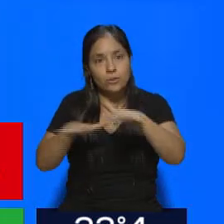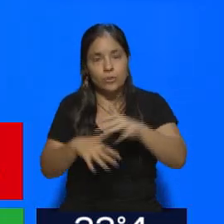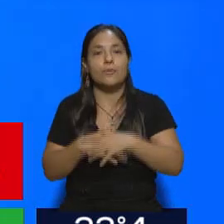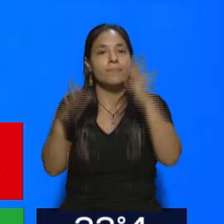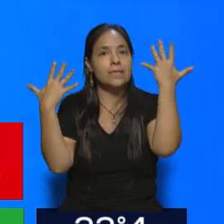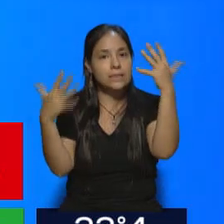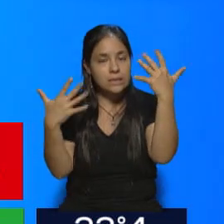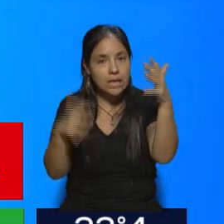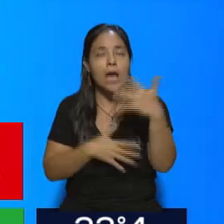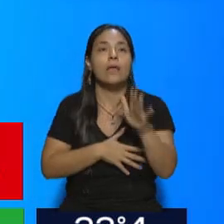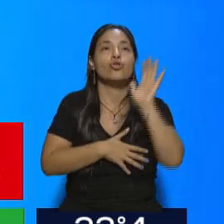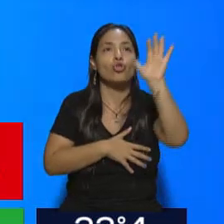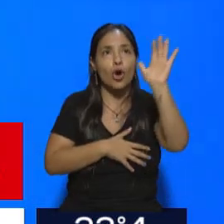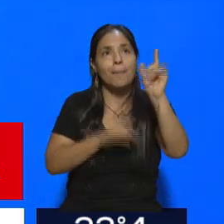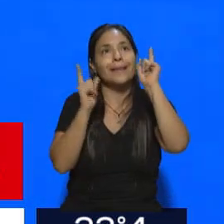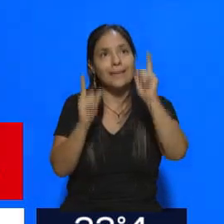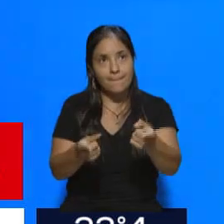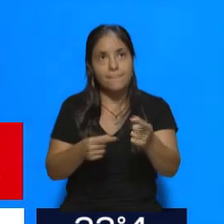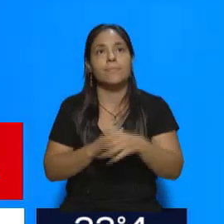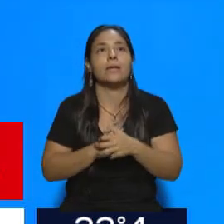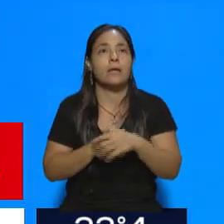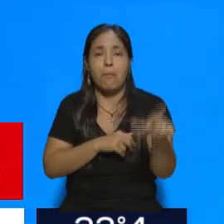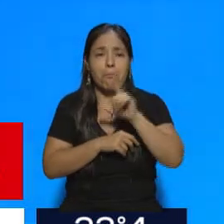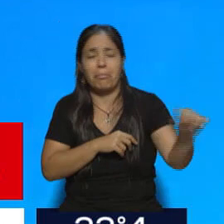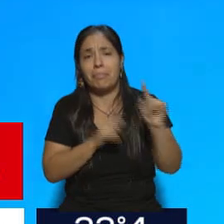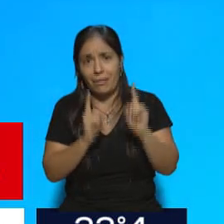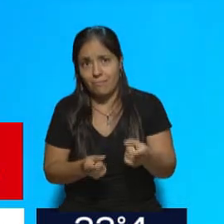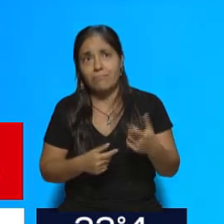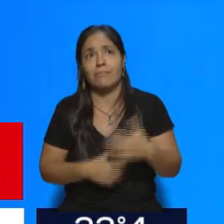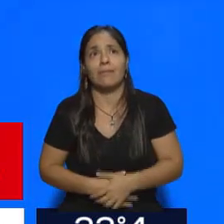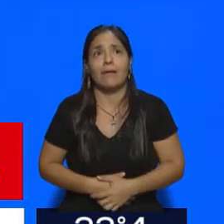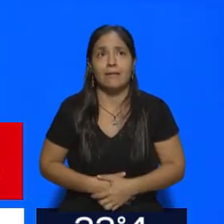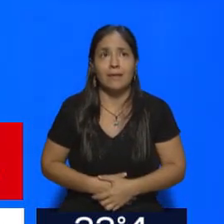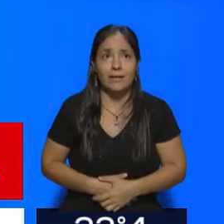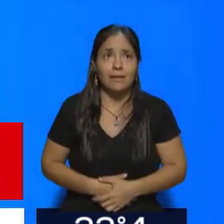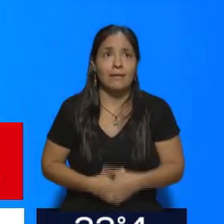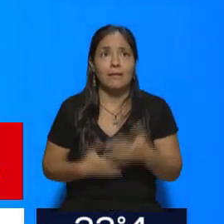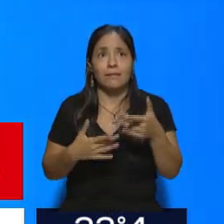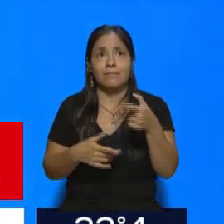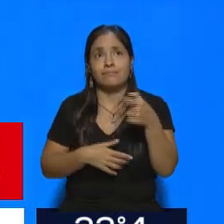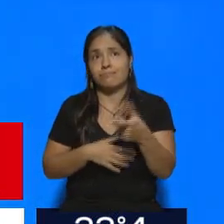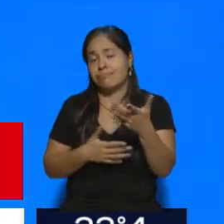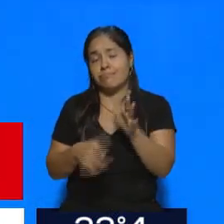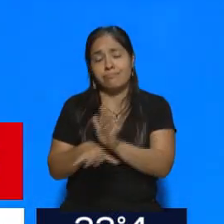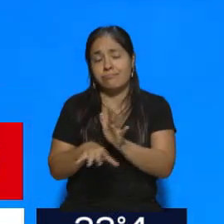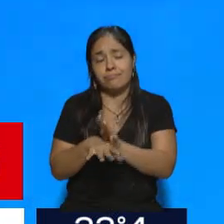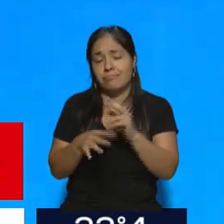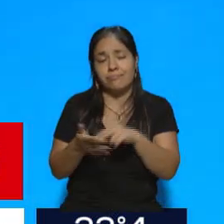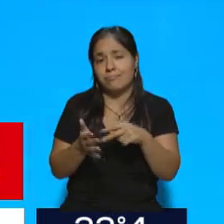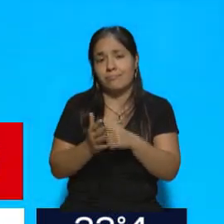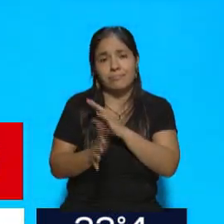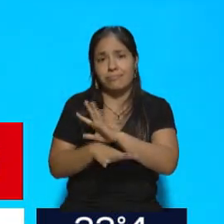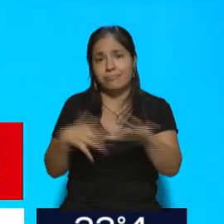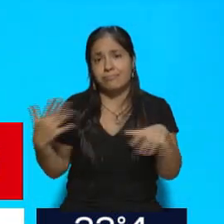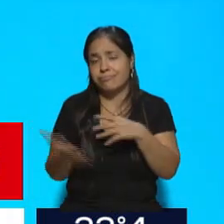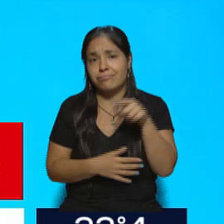hinchas de Godoy Cruz que también debieron escapar. Bueno, con todos estos condimentos belicosos ha llegado la